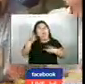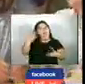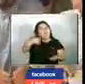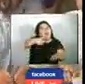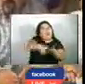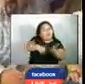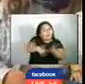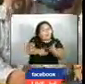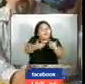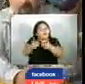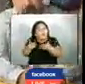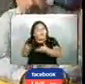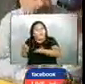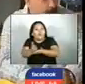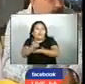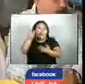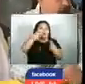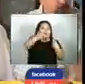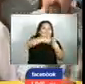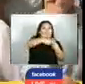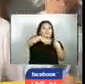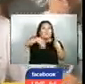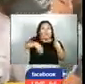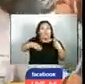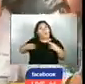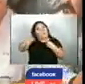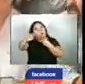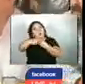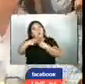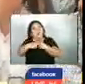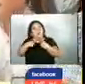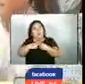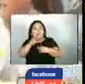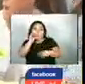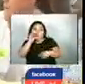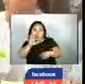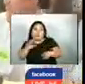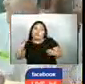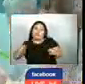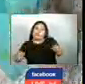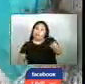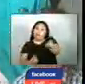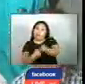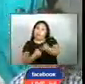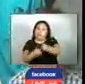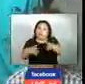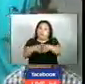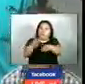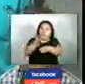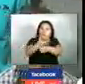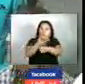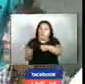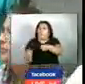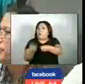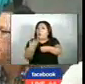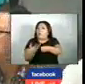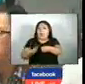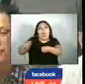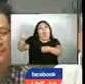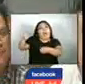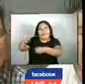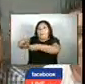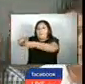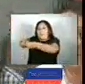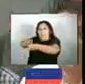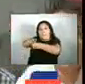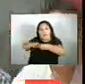y concejales del Partido Naranja que junto con Arena mostraron su respaldo a Fuerza Solidaria, un movimiento que reúne adeptos de partidos